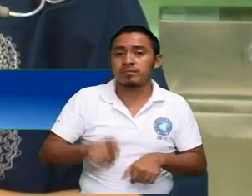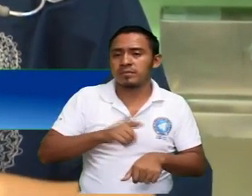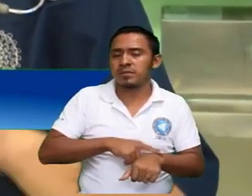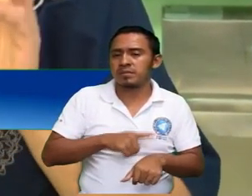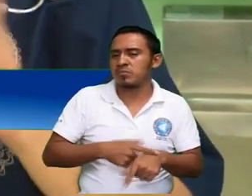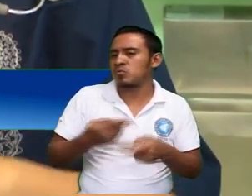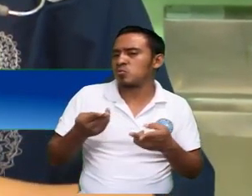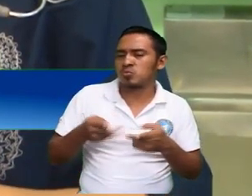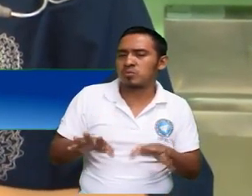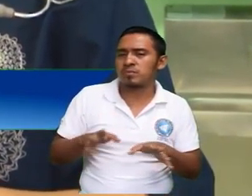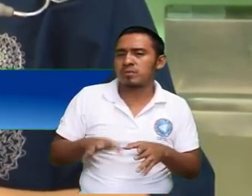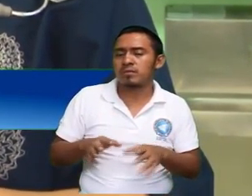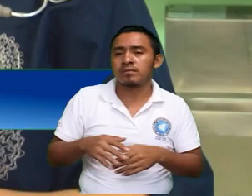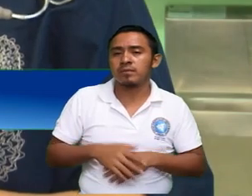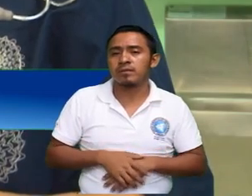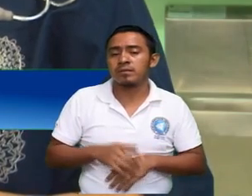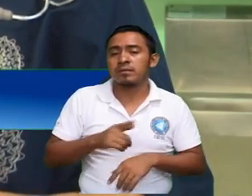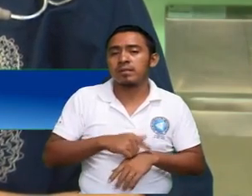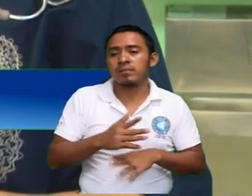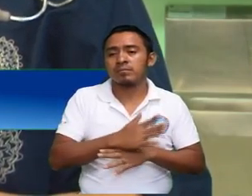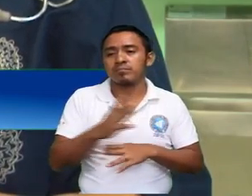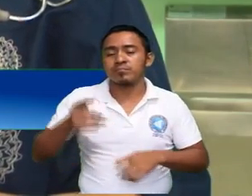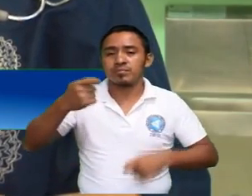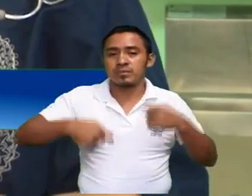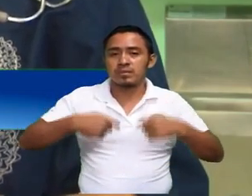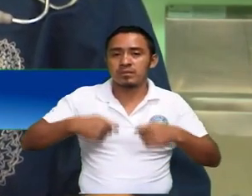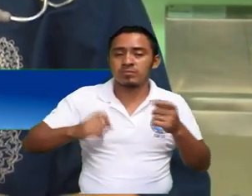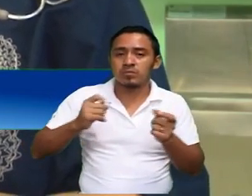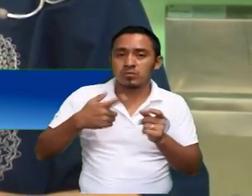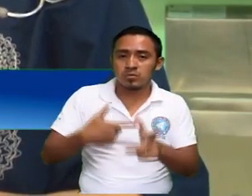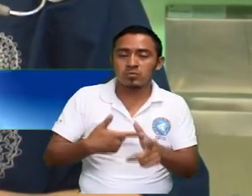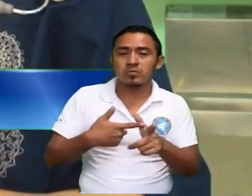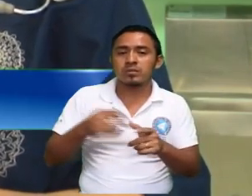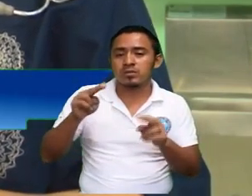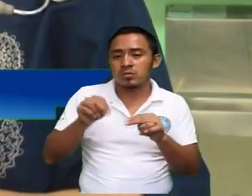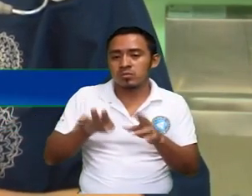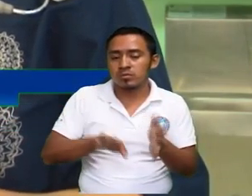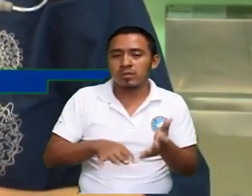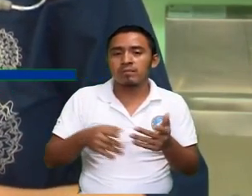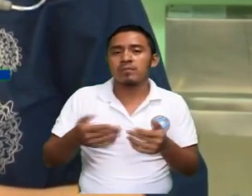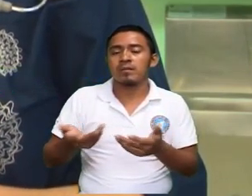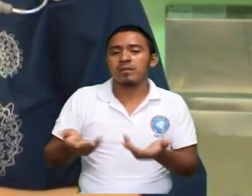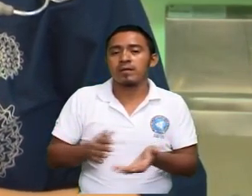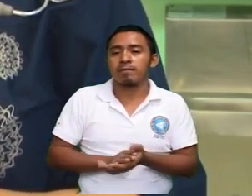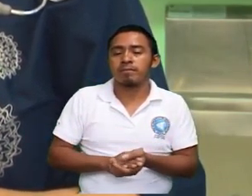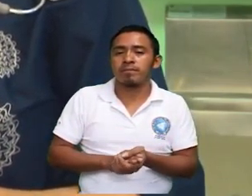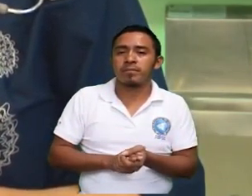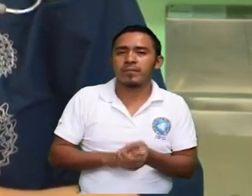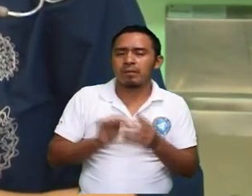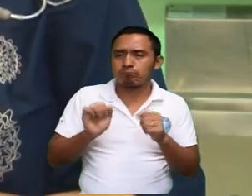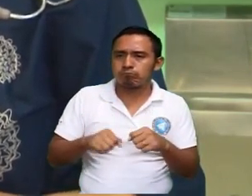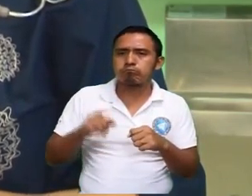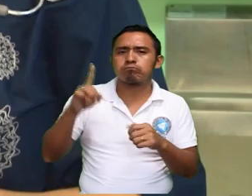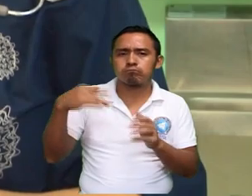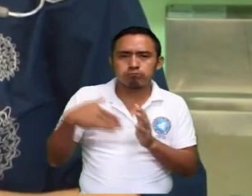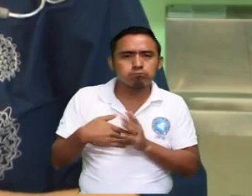normal, pero cuando ya llegamos a septiembre, octubre, noviembre, se sube. A veces hemos llegado hasta